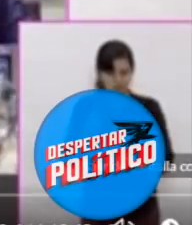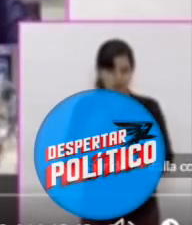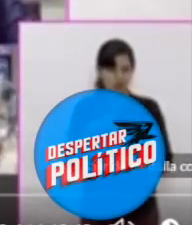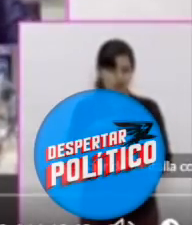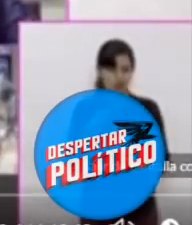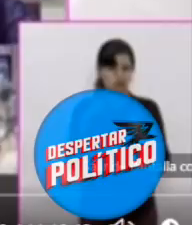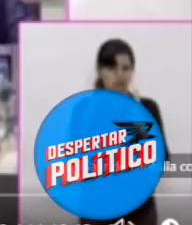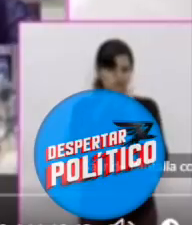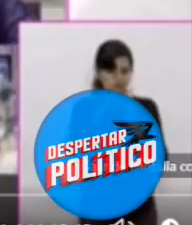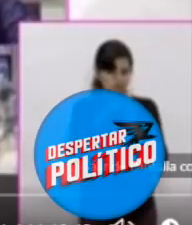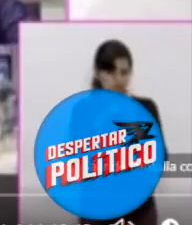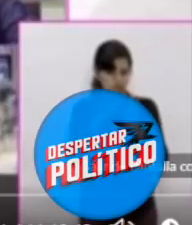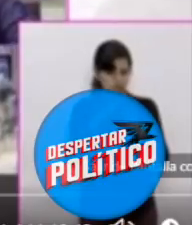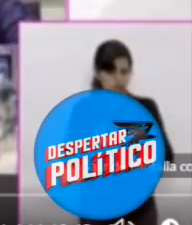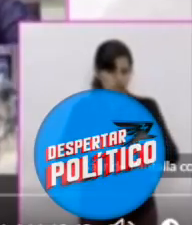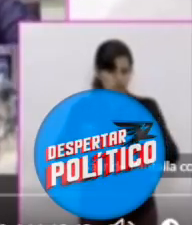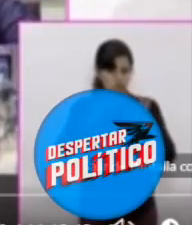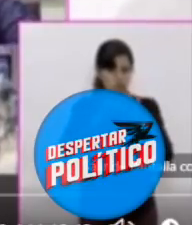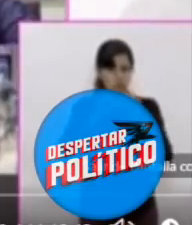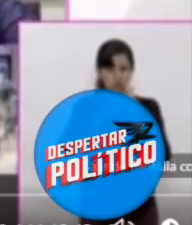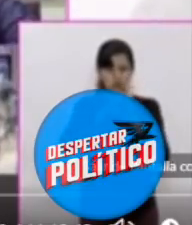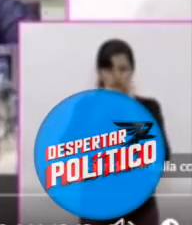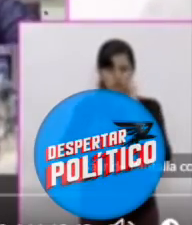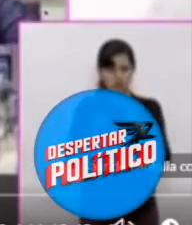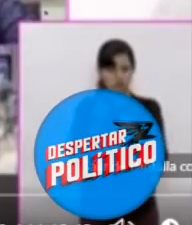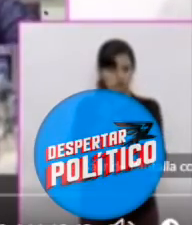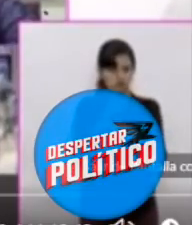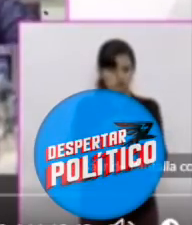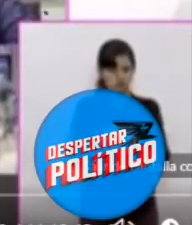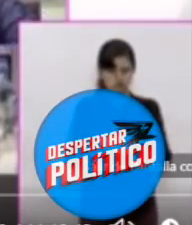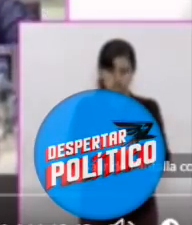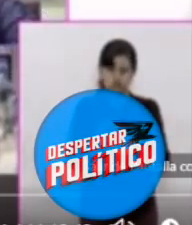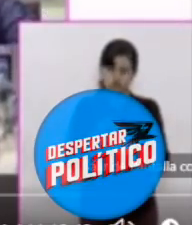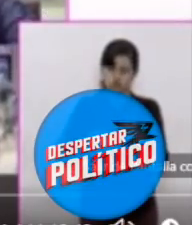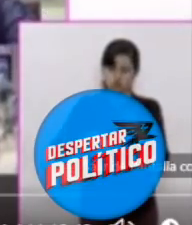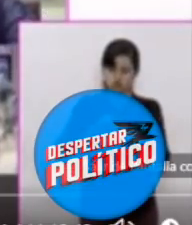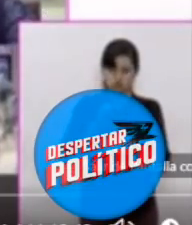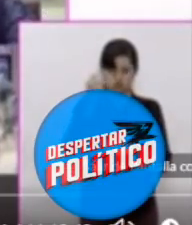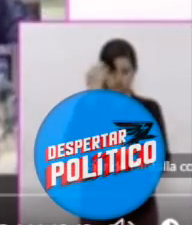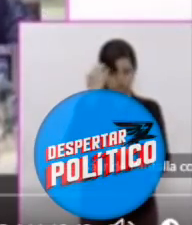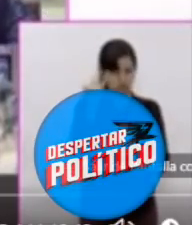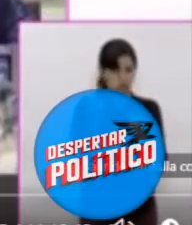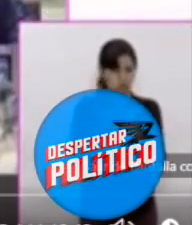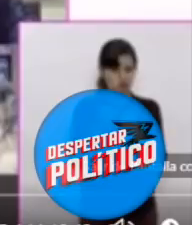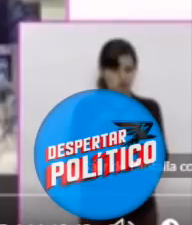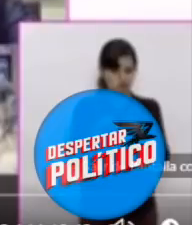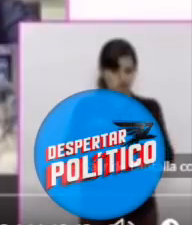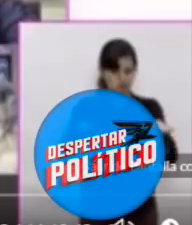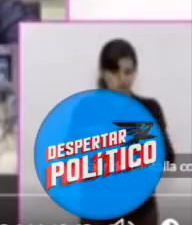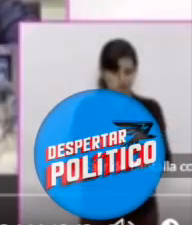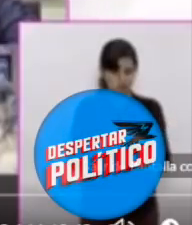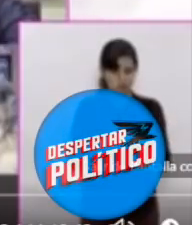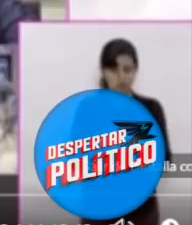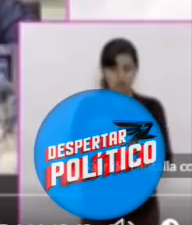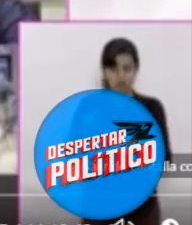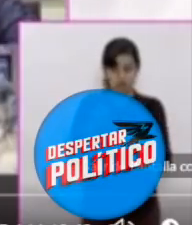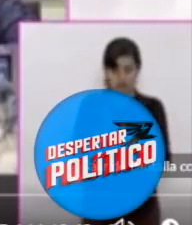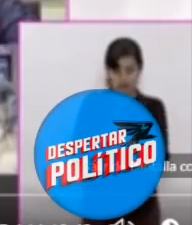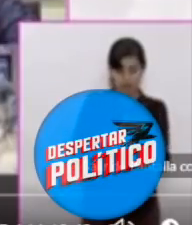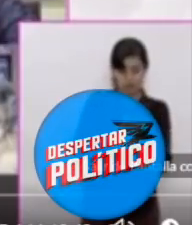fundamentales como la transparencia y la equidad no podemos permitir antes de ser un nuevo partido